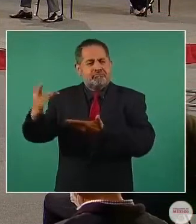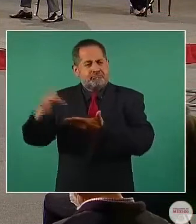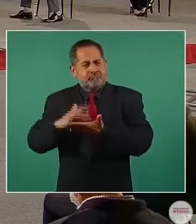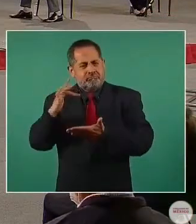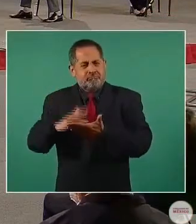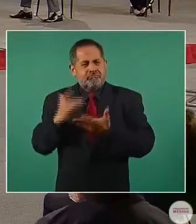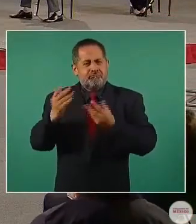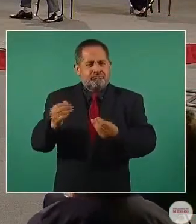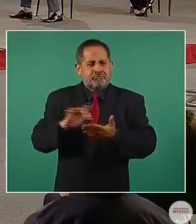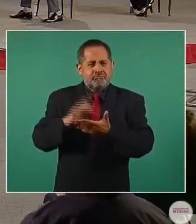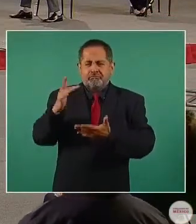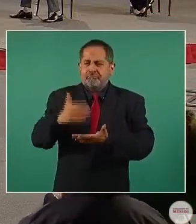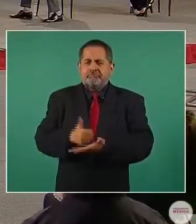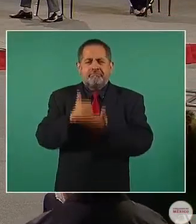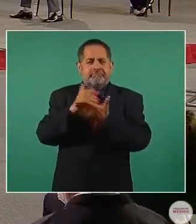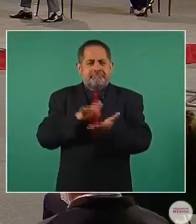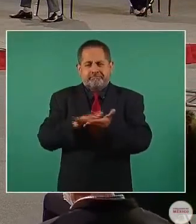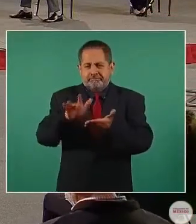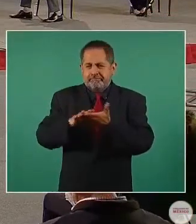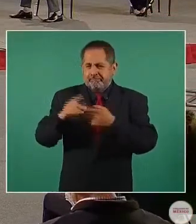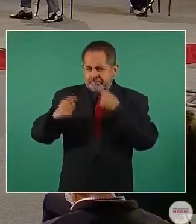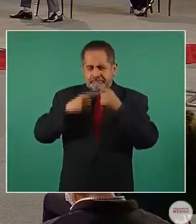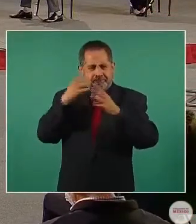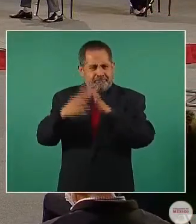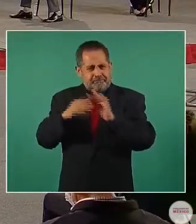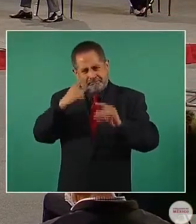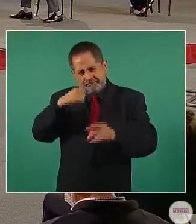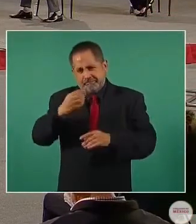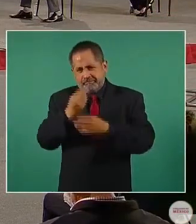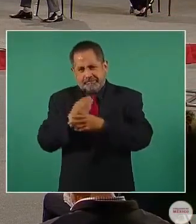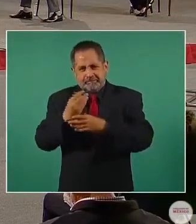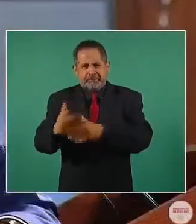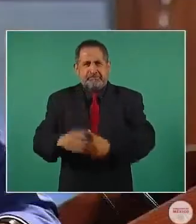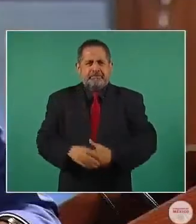que respaldamos y apoyamos este regreso presencial a clases.